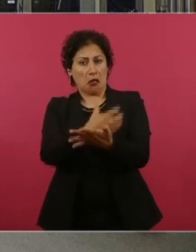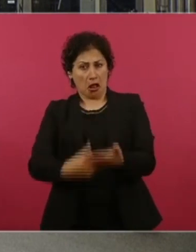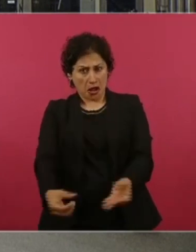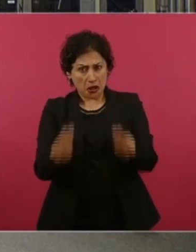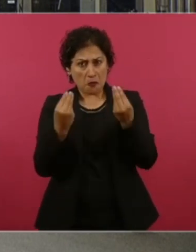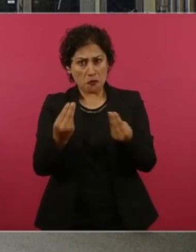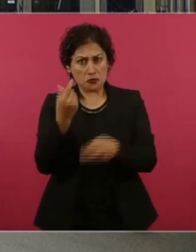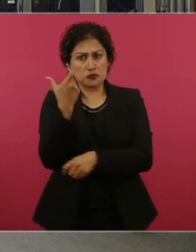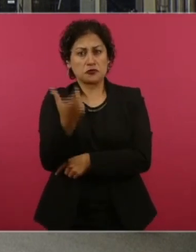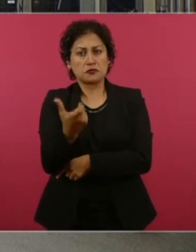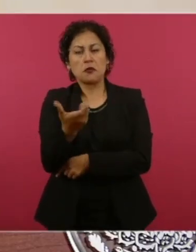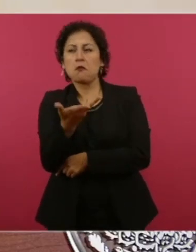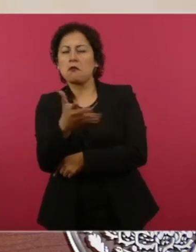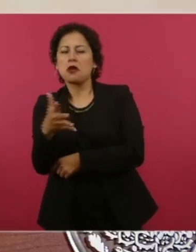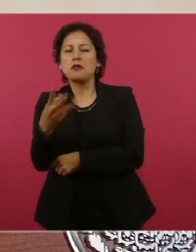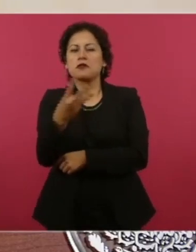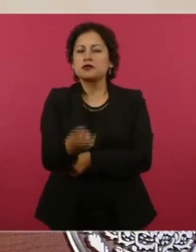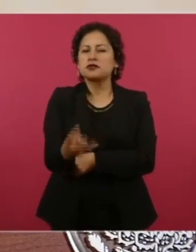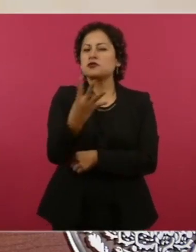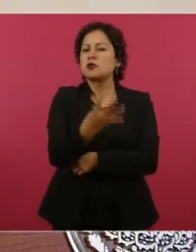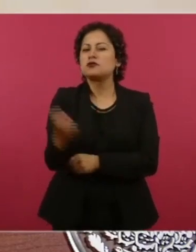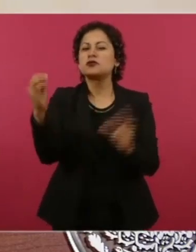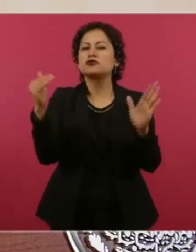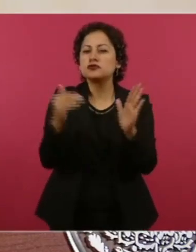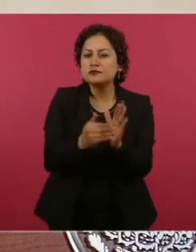300, 400 mil pesos mensuales,